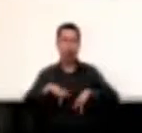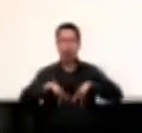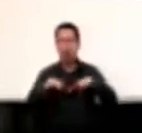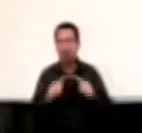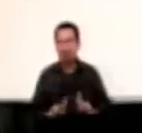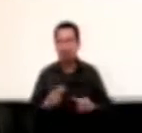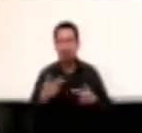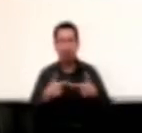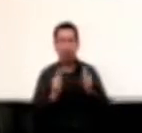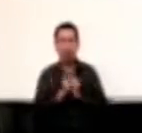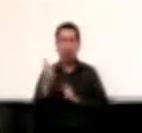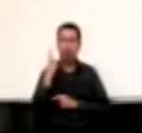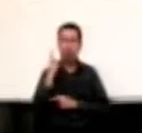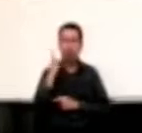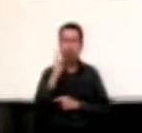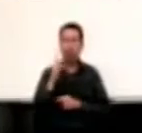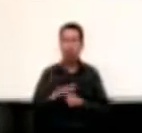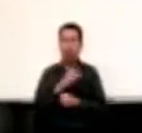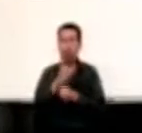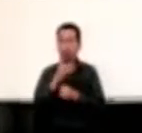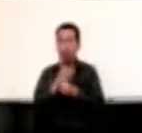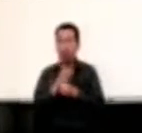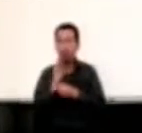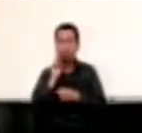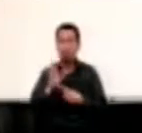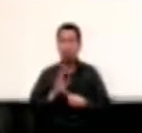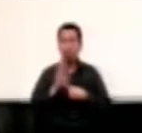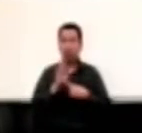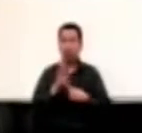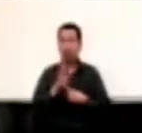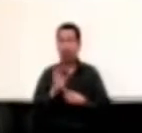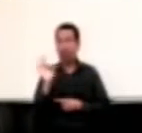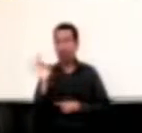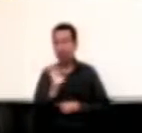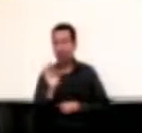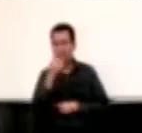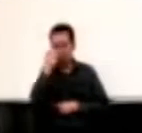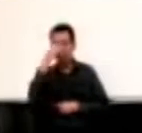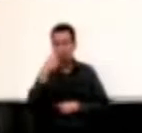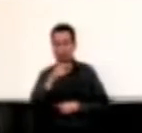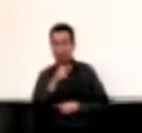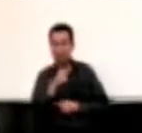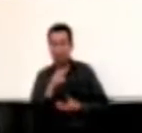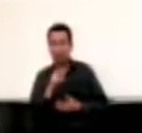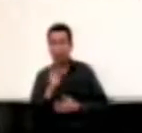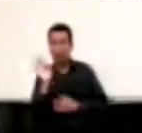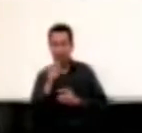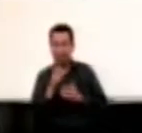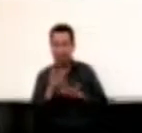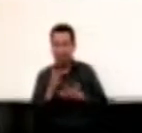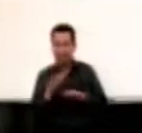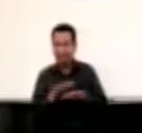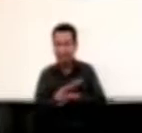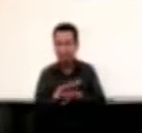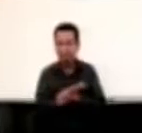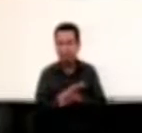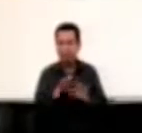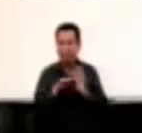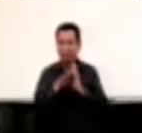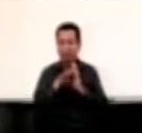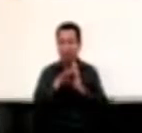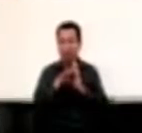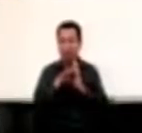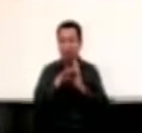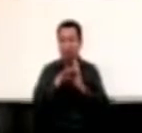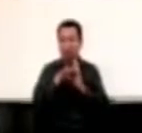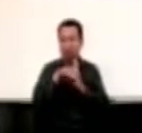complicada. Estamos en una situación que realmente un paso en falso, creo yo, podría llevarnos pues, prácticamente al colapso del sistema de